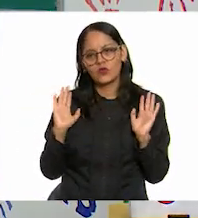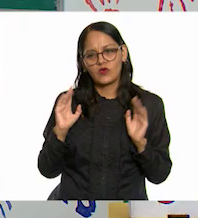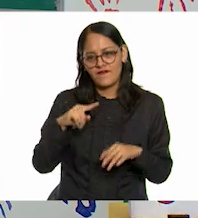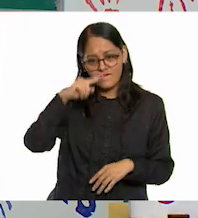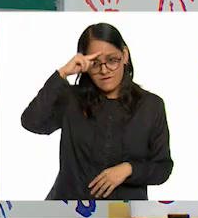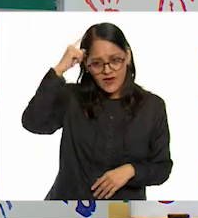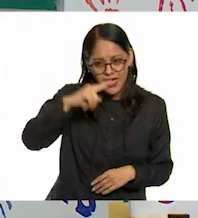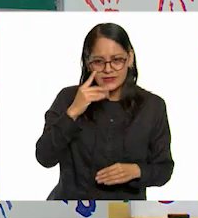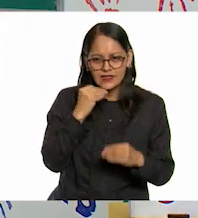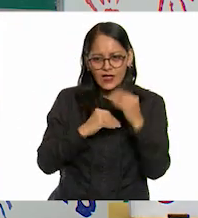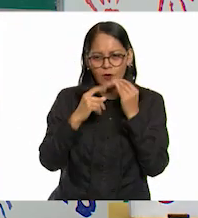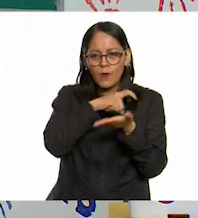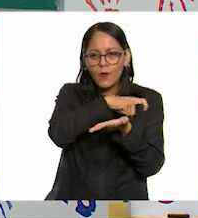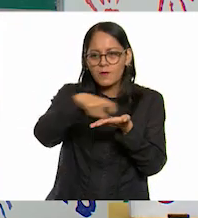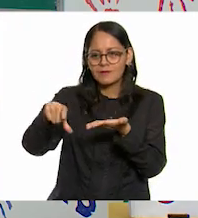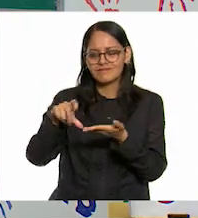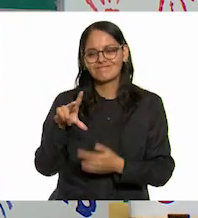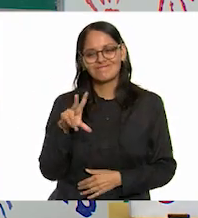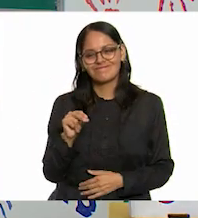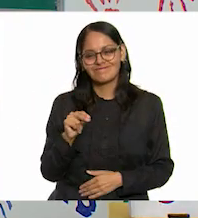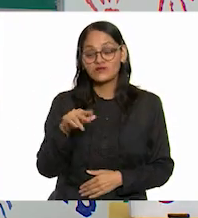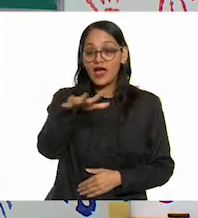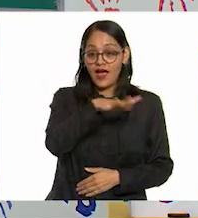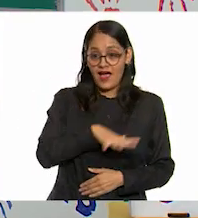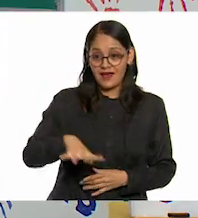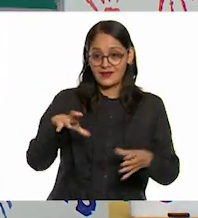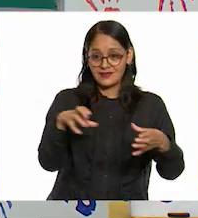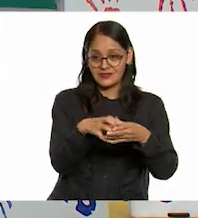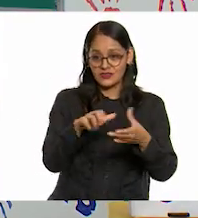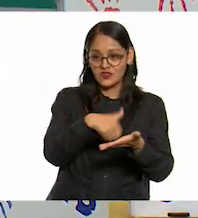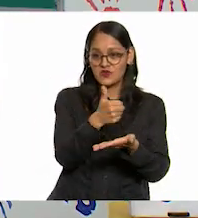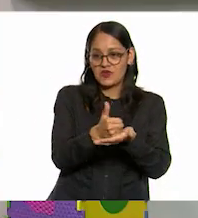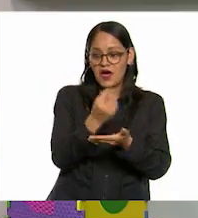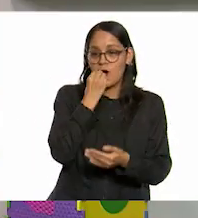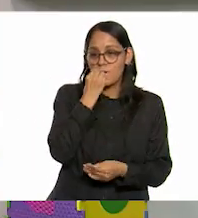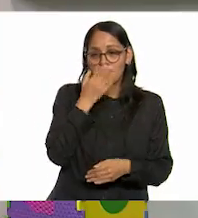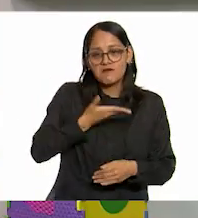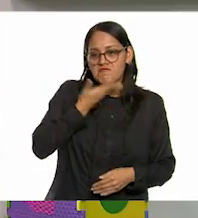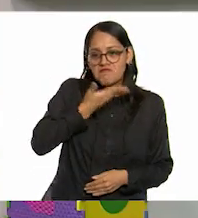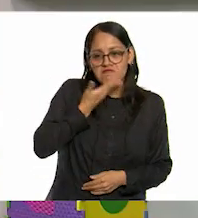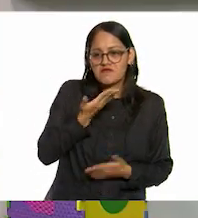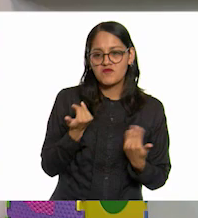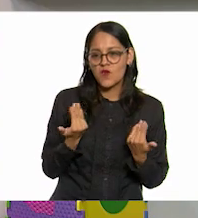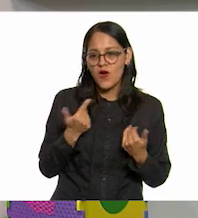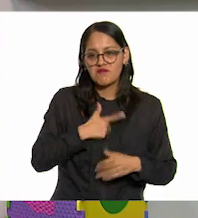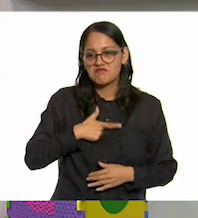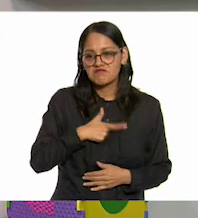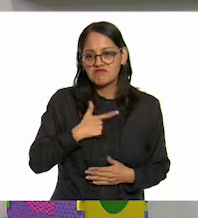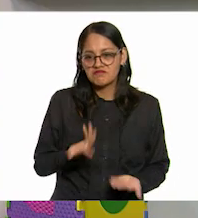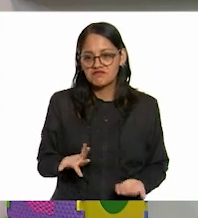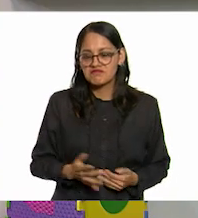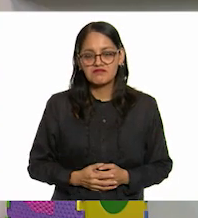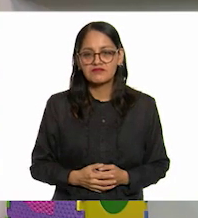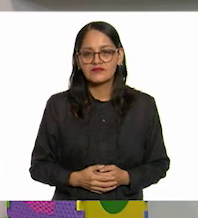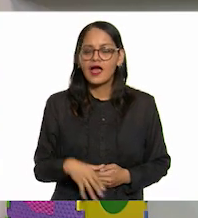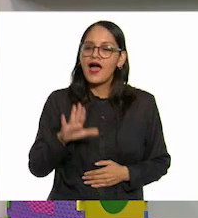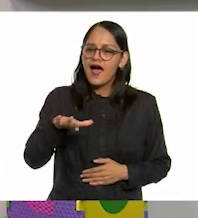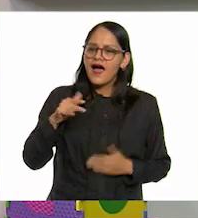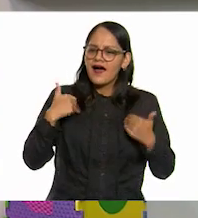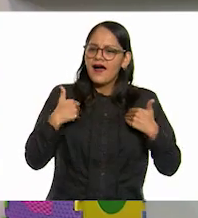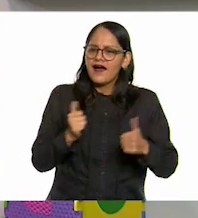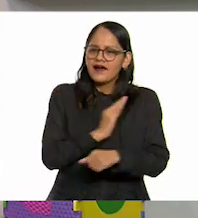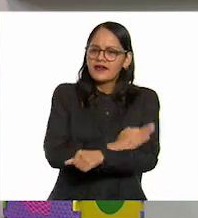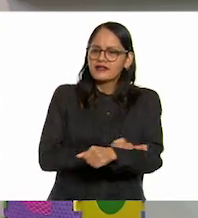sencillo encontrarlos debido a que no es un gusto colectivo. Ay, creo que ya voy entendiendo. Pero, a